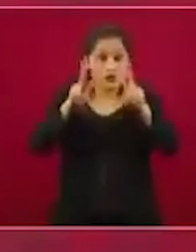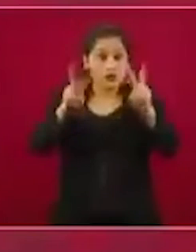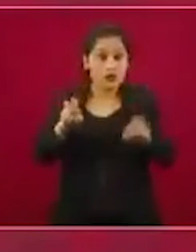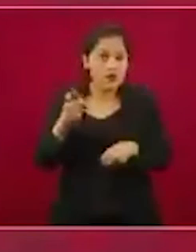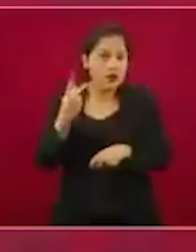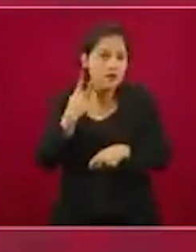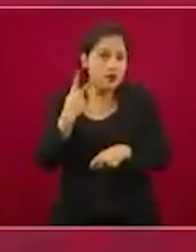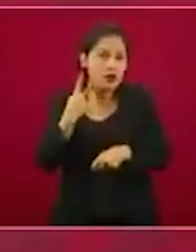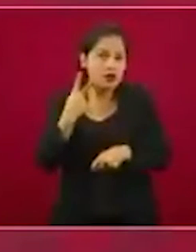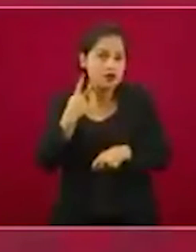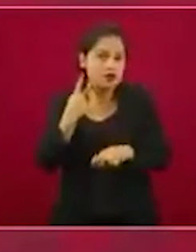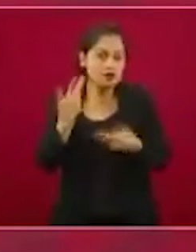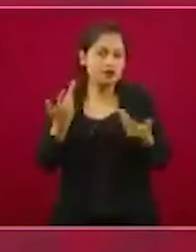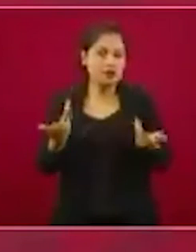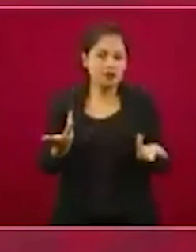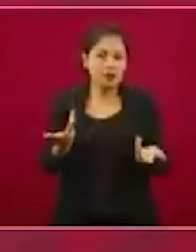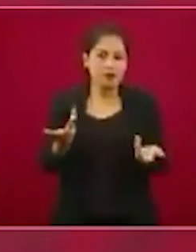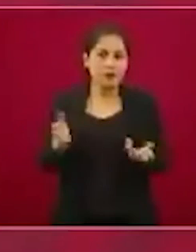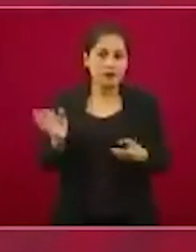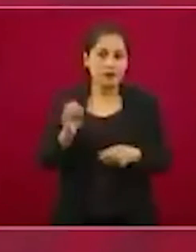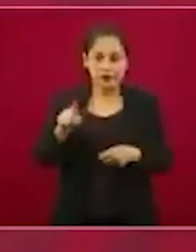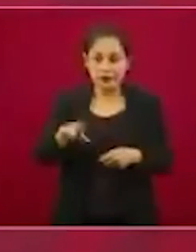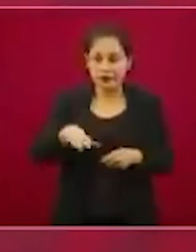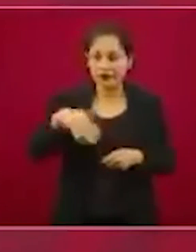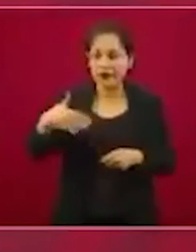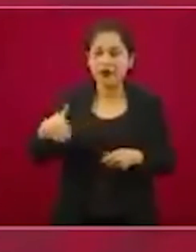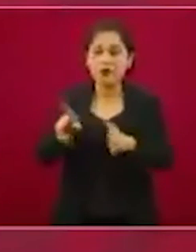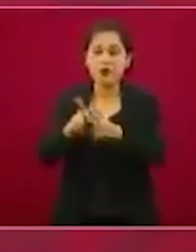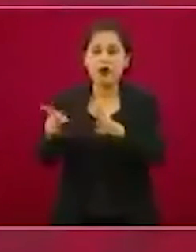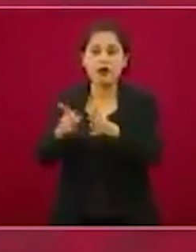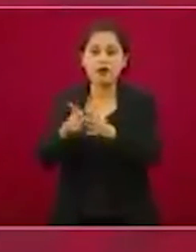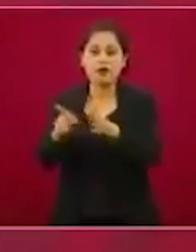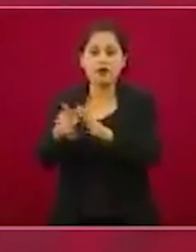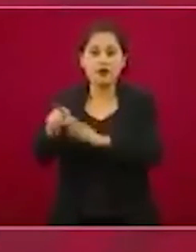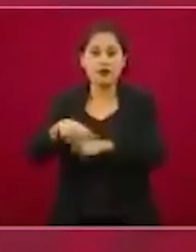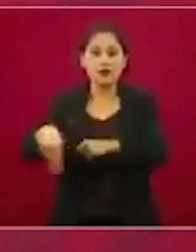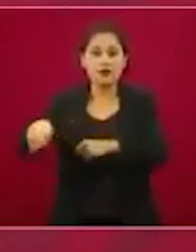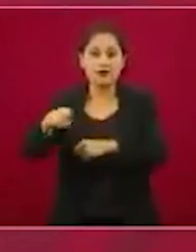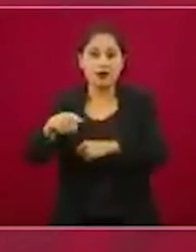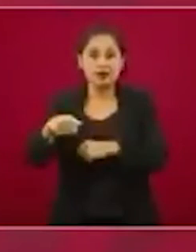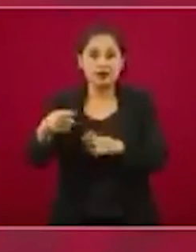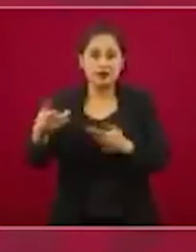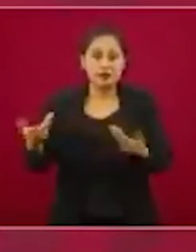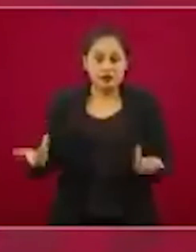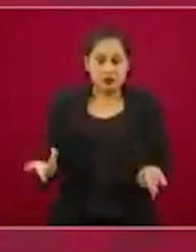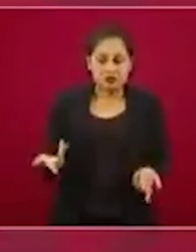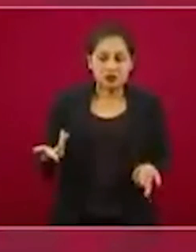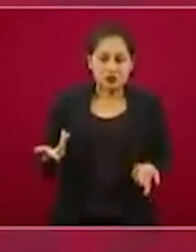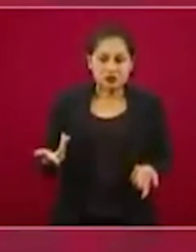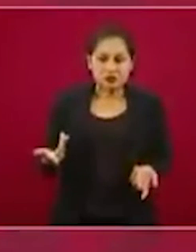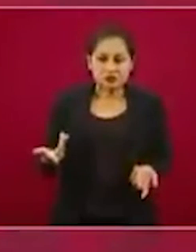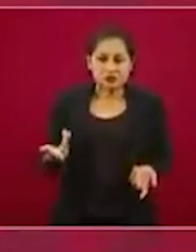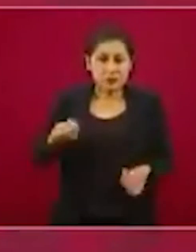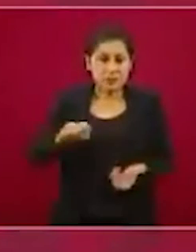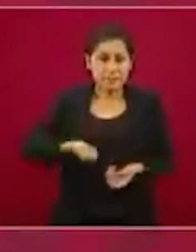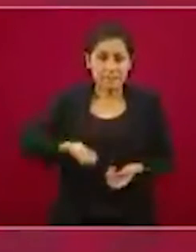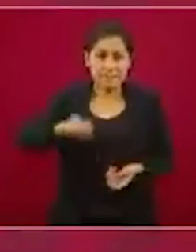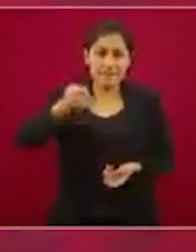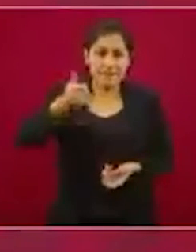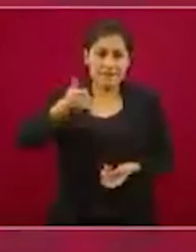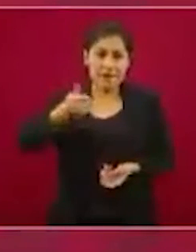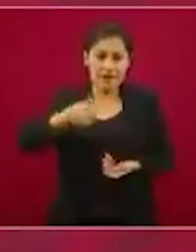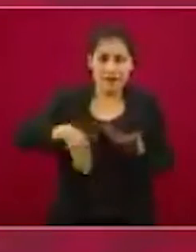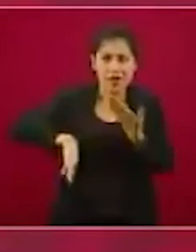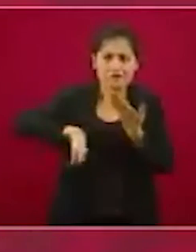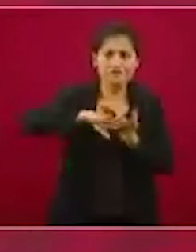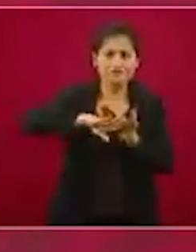el presidente andrés manuel lópez obrador consideró que el regreso a la nueva normalidad que deja la pandemia del hobbit 19 en el país debe ser